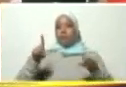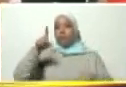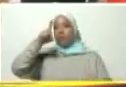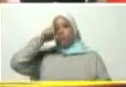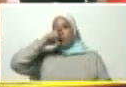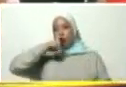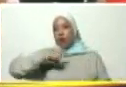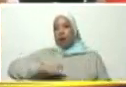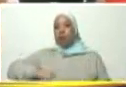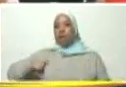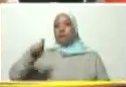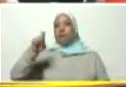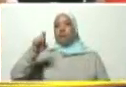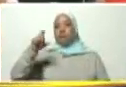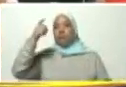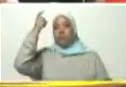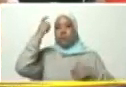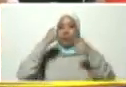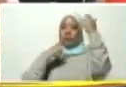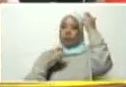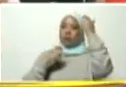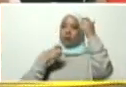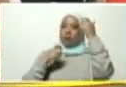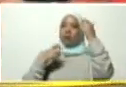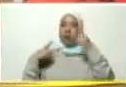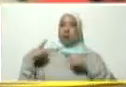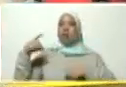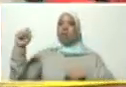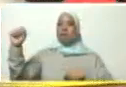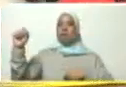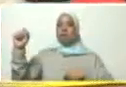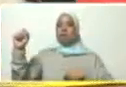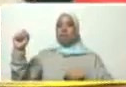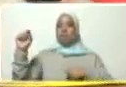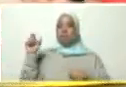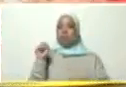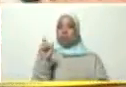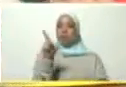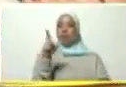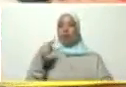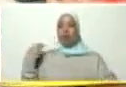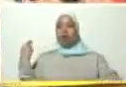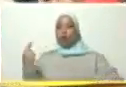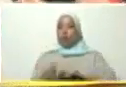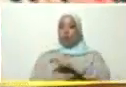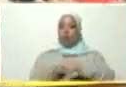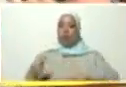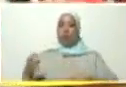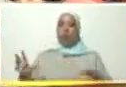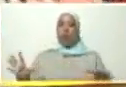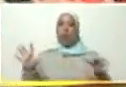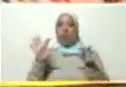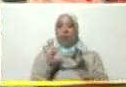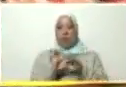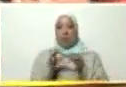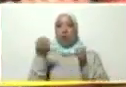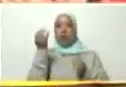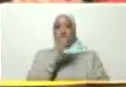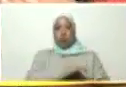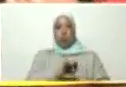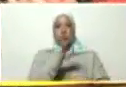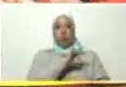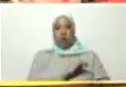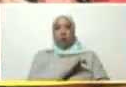que nuestro comandante Chávez dijo vamos a fundar un partido revolucionario unitario social